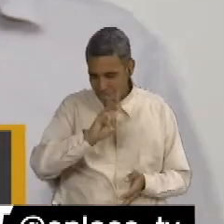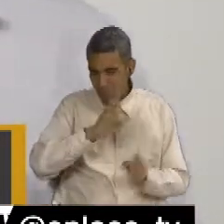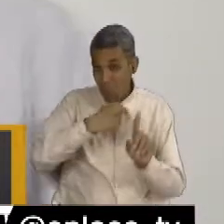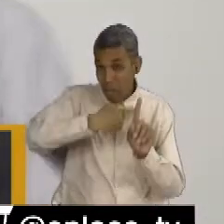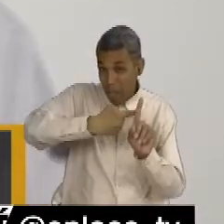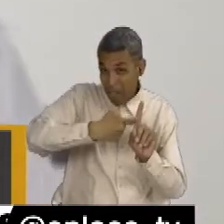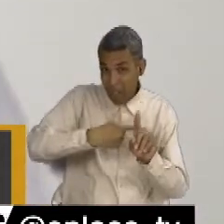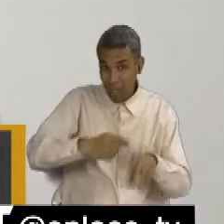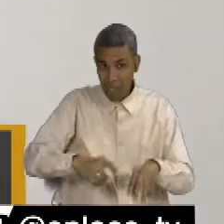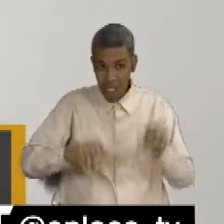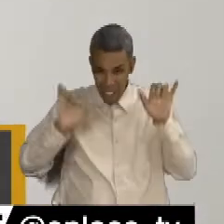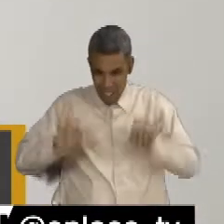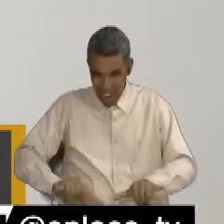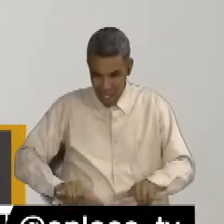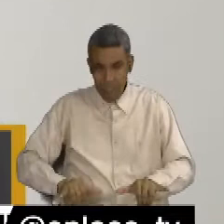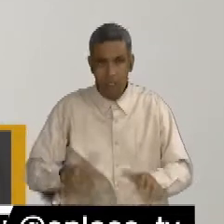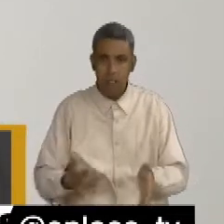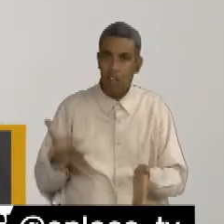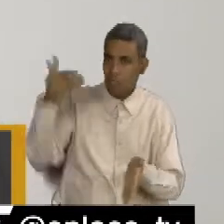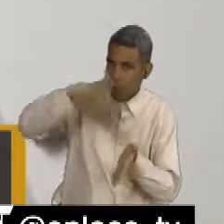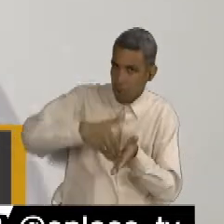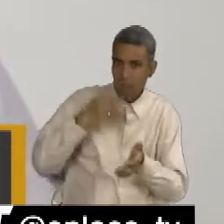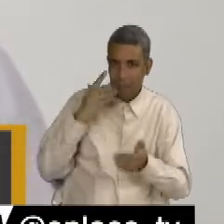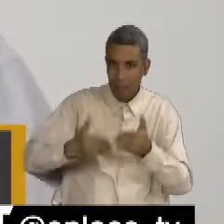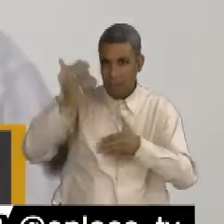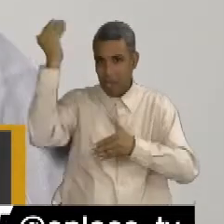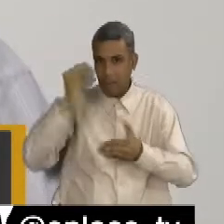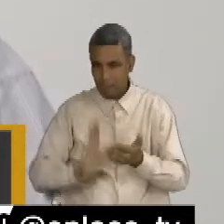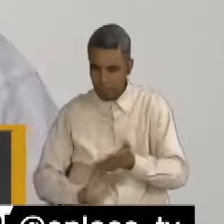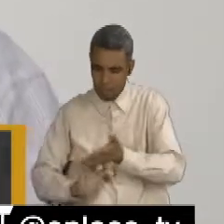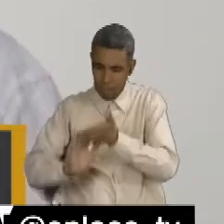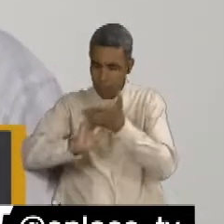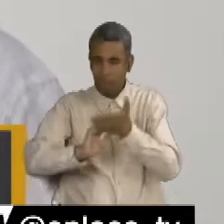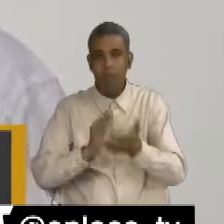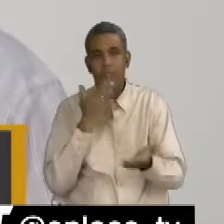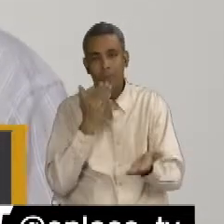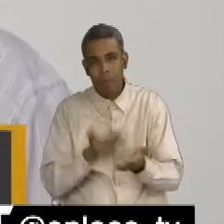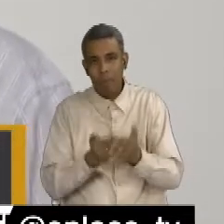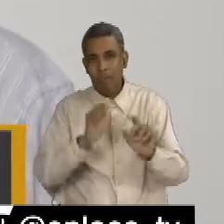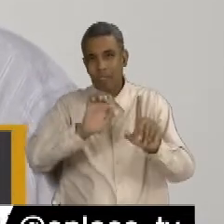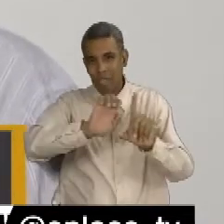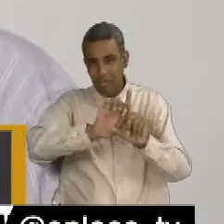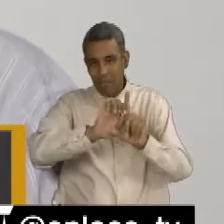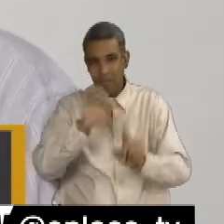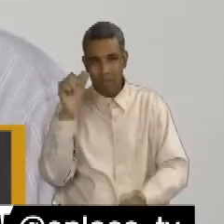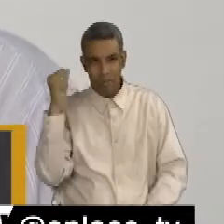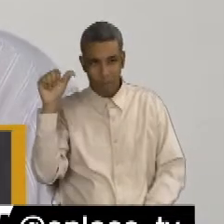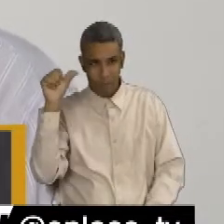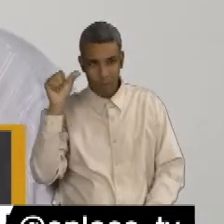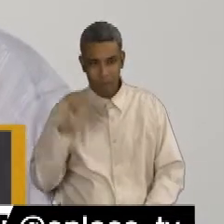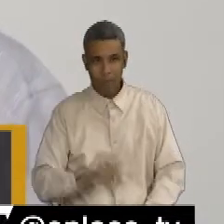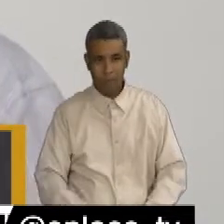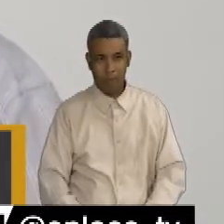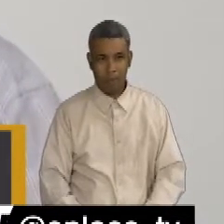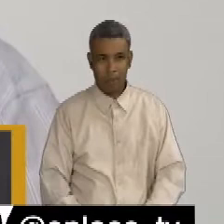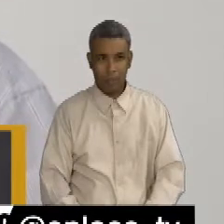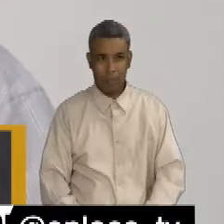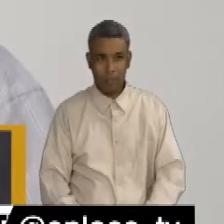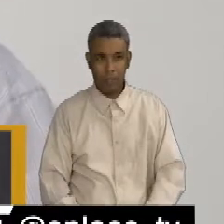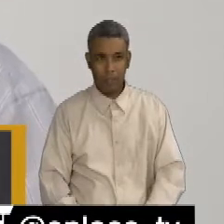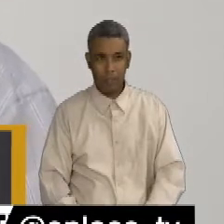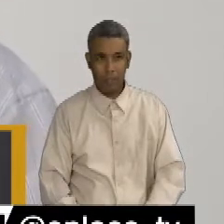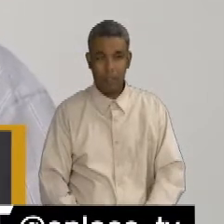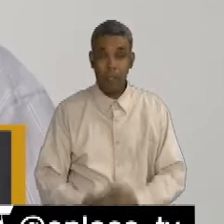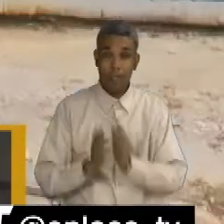trabajos? Buenas tardes para toda la teleaudiencia de Enlace 10. Pues para darles una